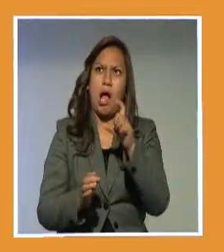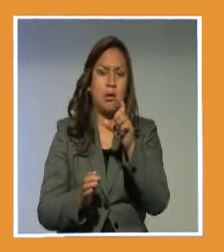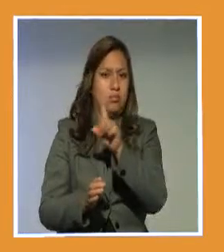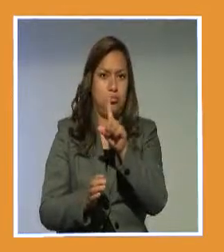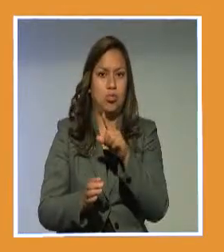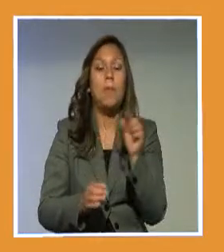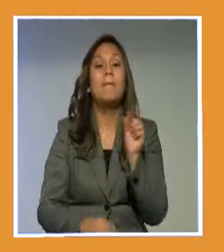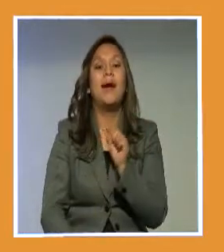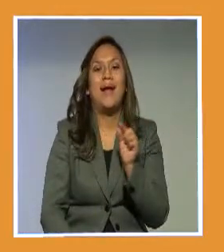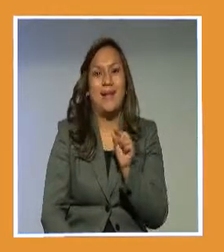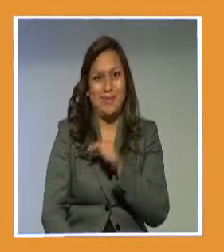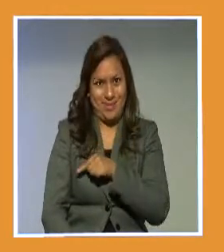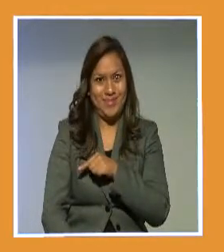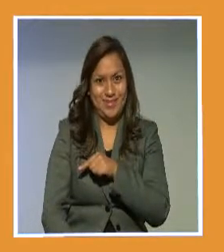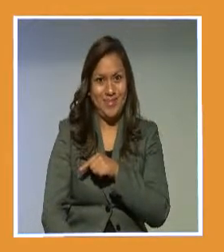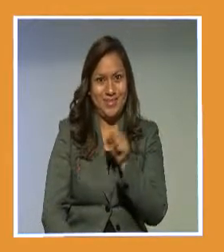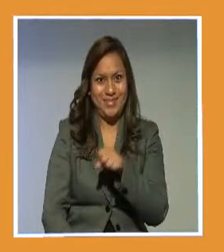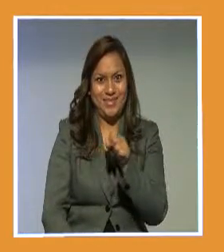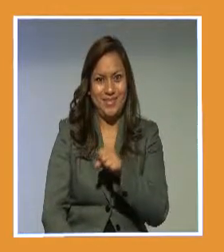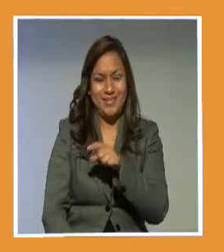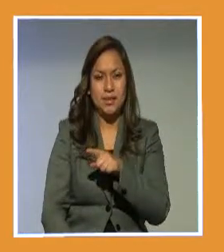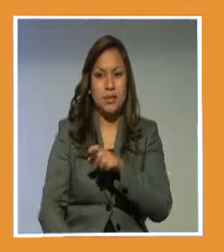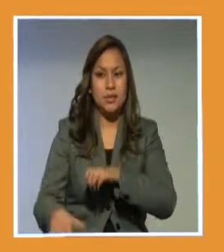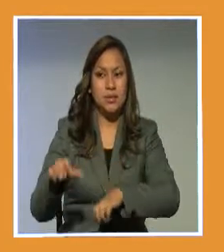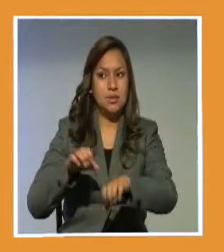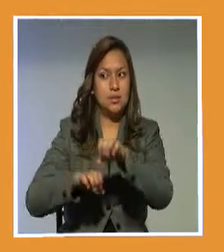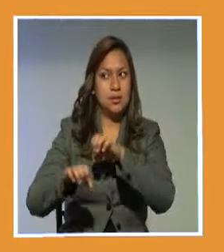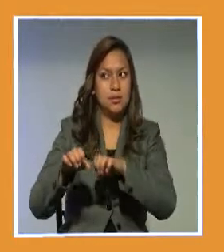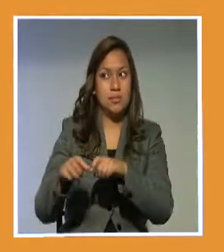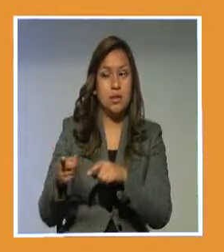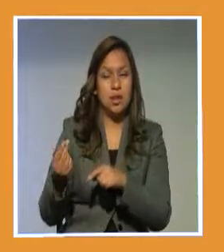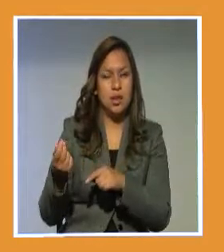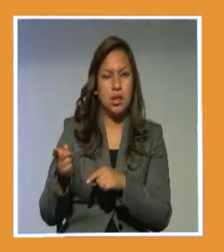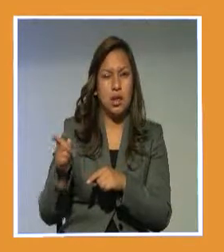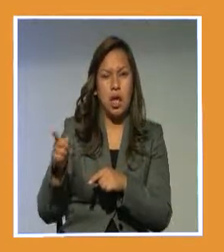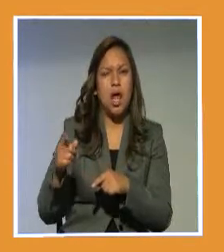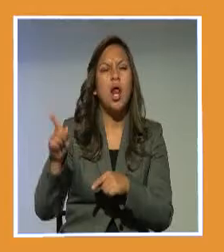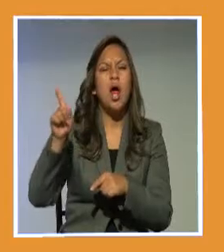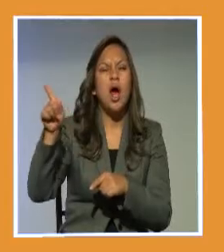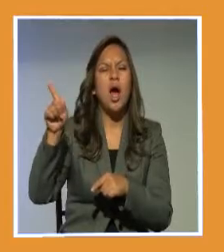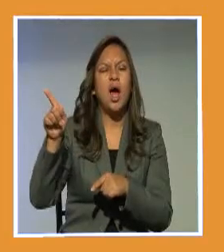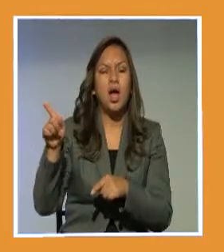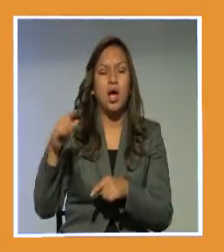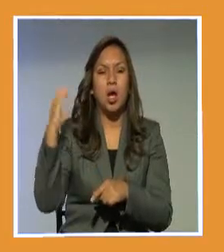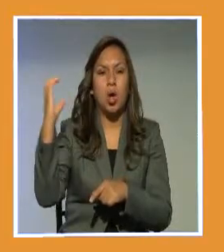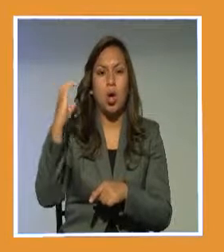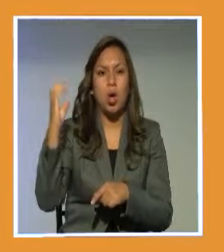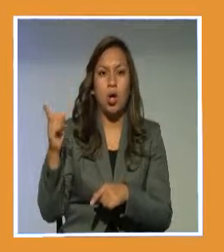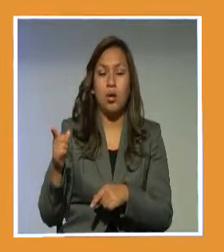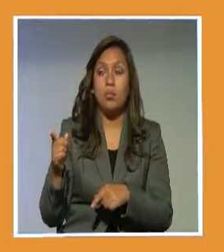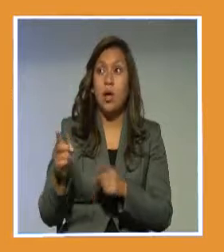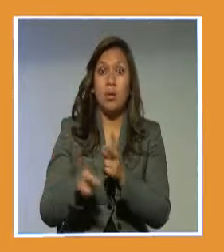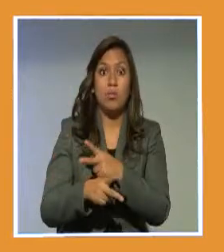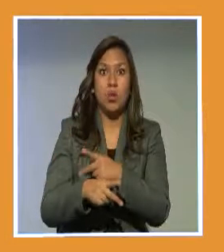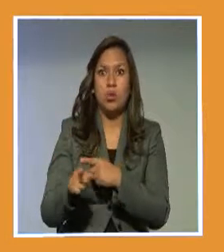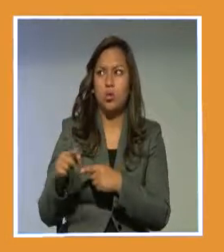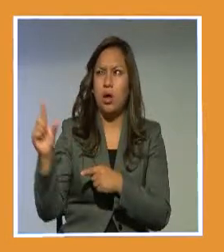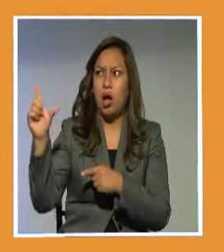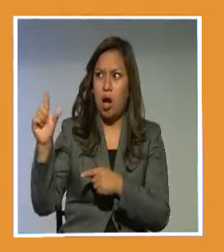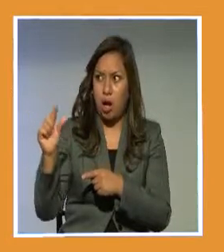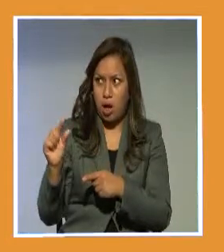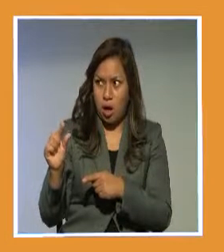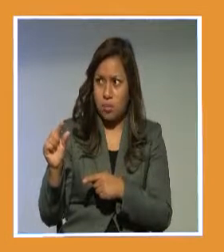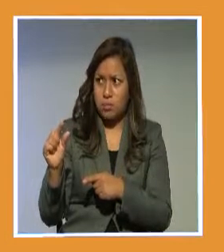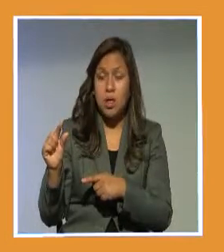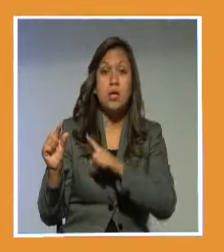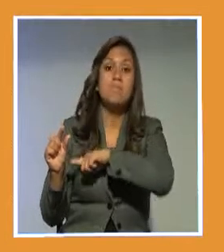de la devaluación de la moneda colombiana y la apreciación del dólar, lo que hizo que los productos en Colombia pudieran